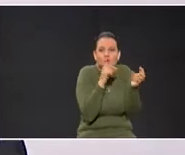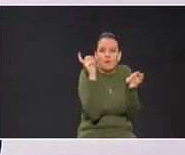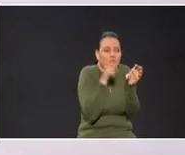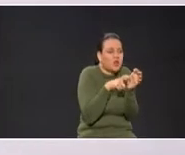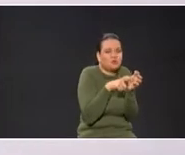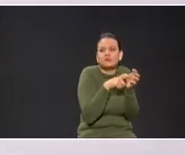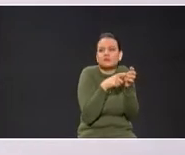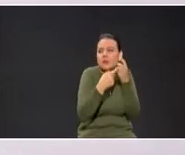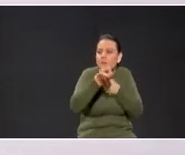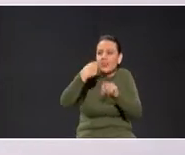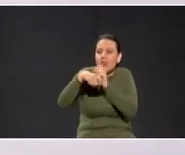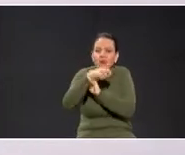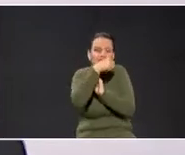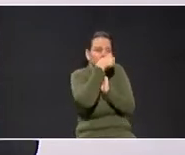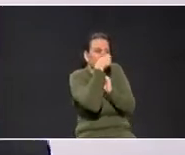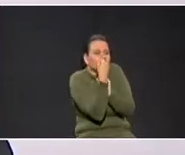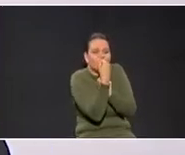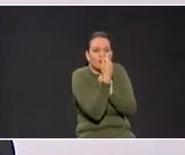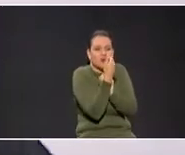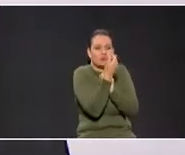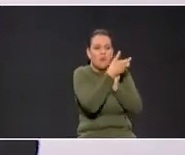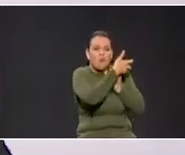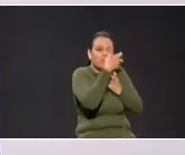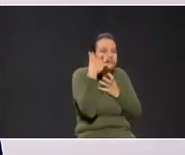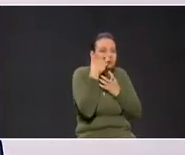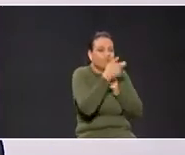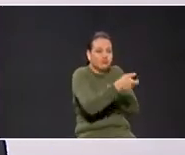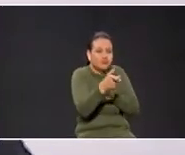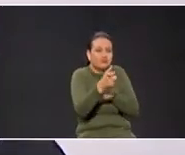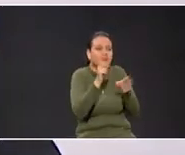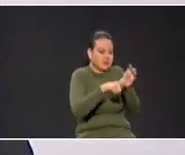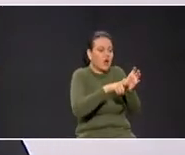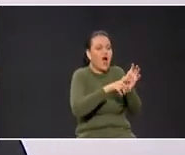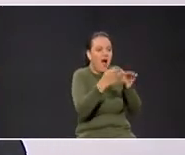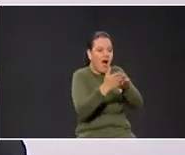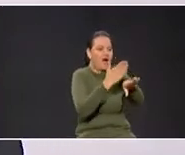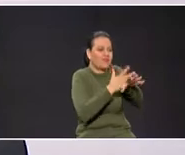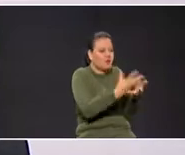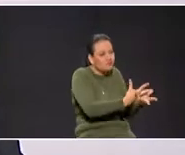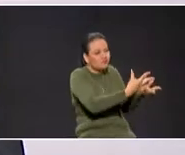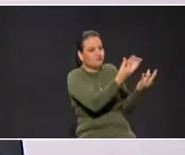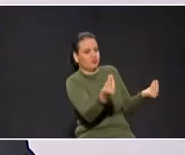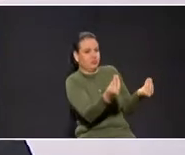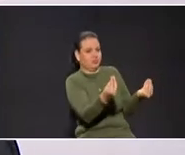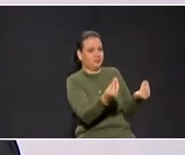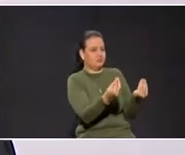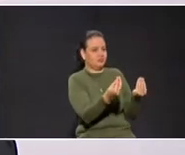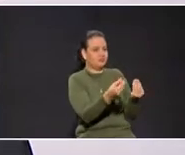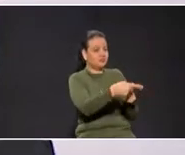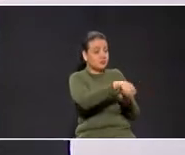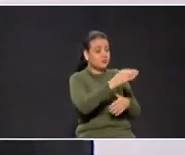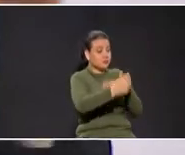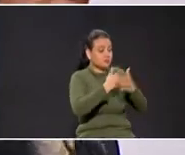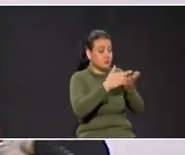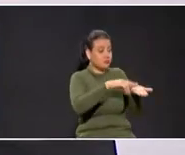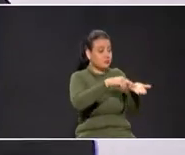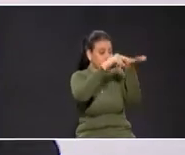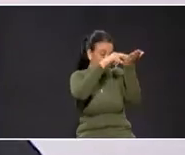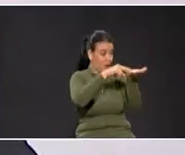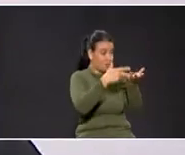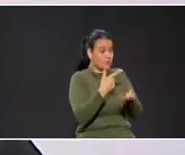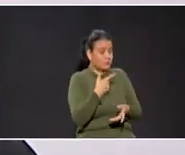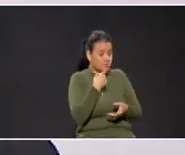esto hay que perseguir a estas estructuras y trabajar desde los centros de consumo regulado que habilitaremos en procesos para aquellas personas que quieran dejar la droga